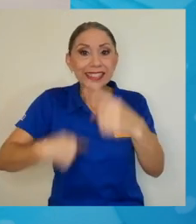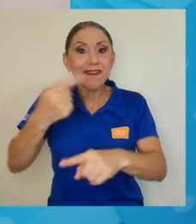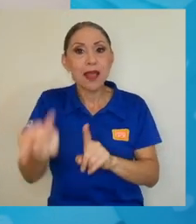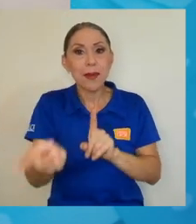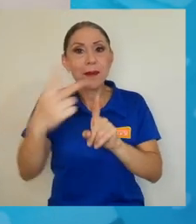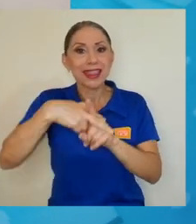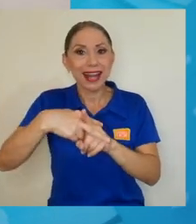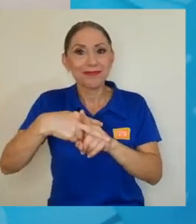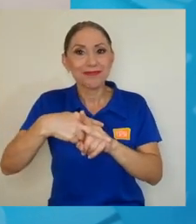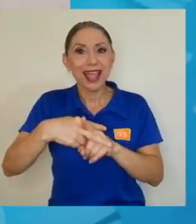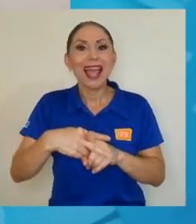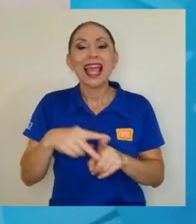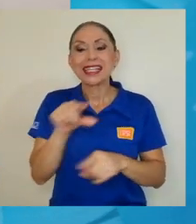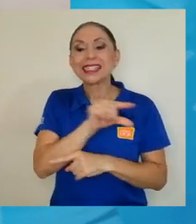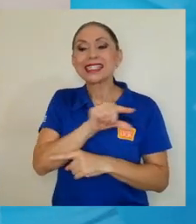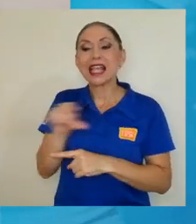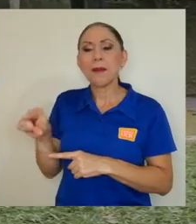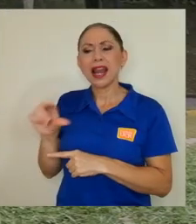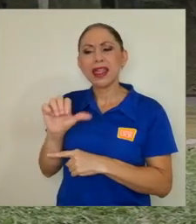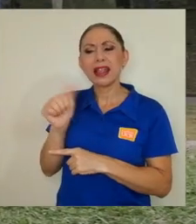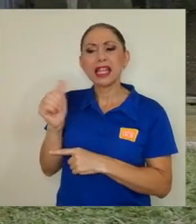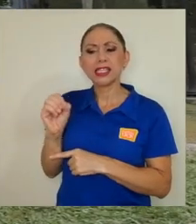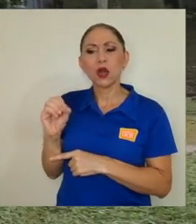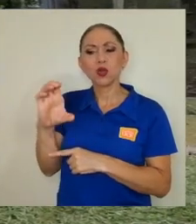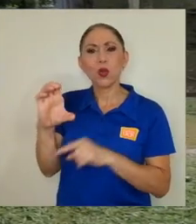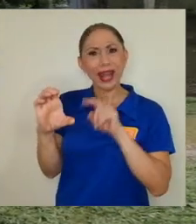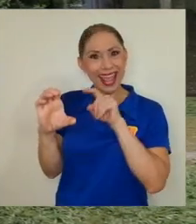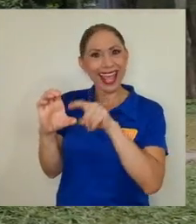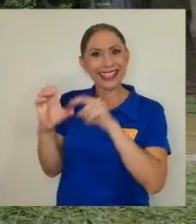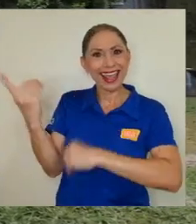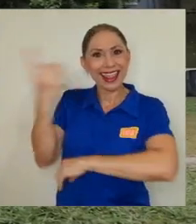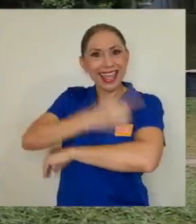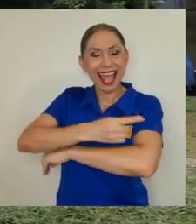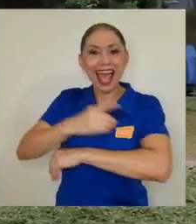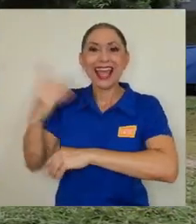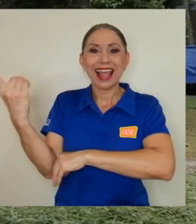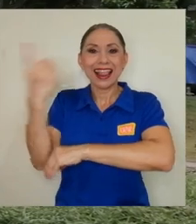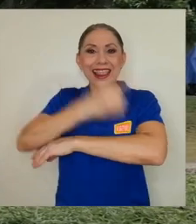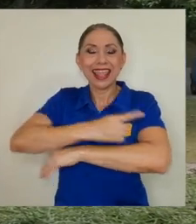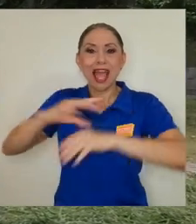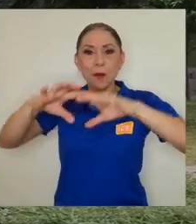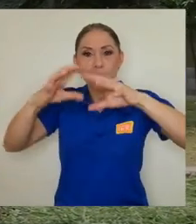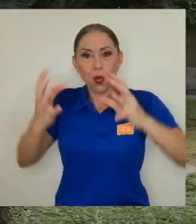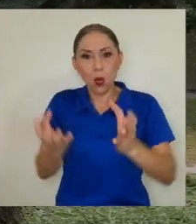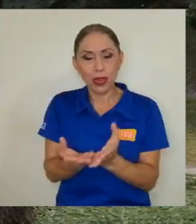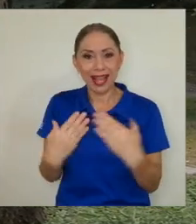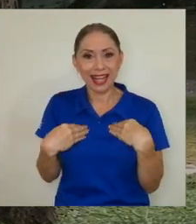para la semana del 10 de octubre, que el 10 de octubre es el Día Mundial de la Salud Mental.